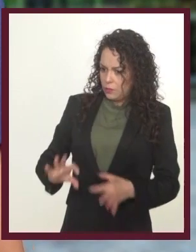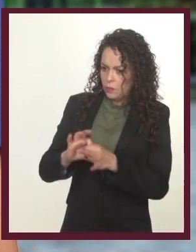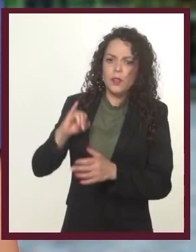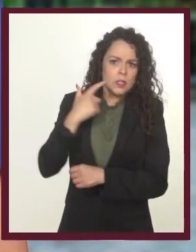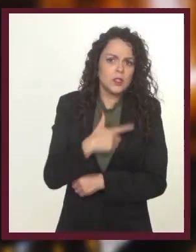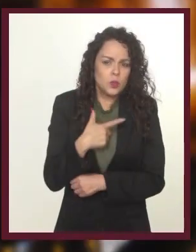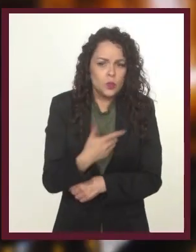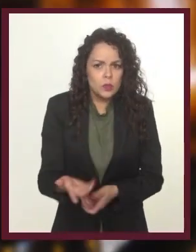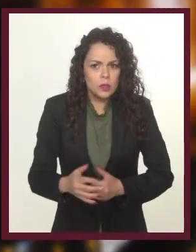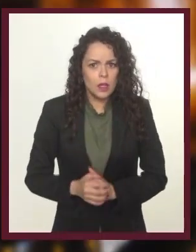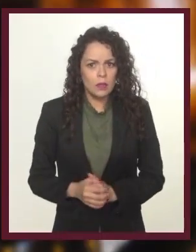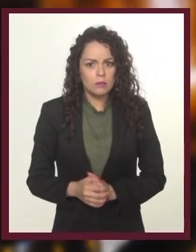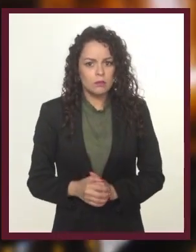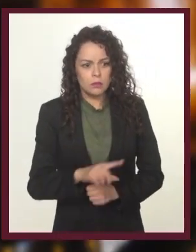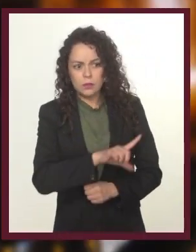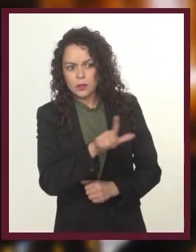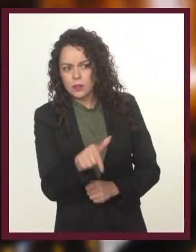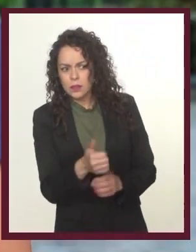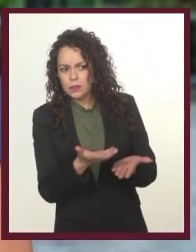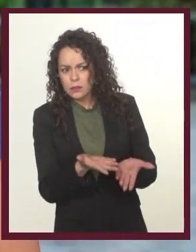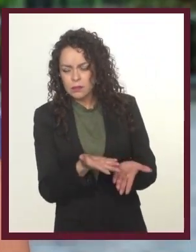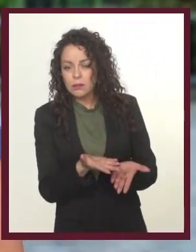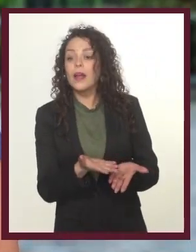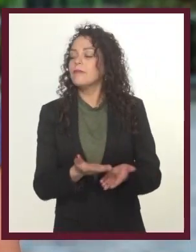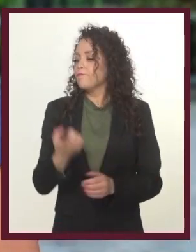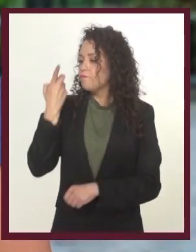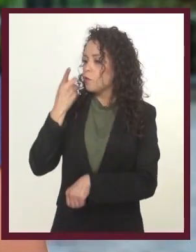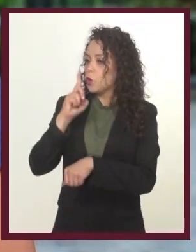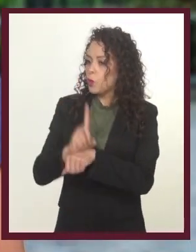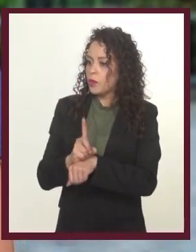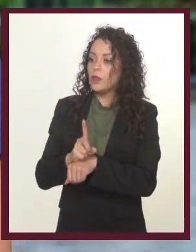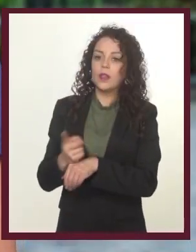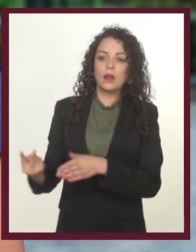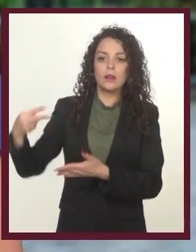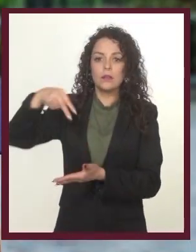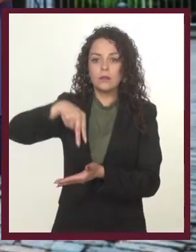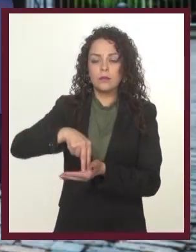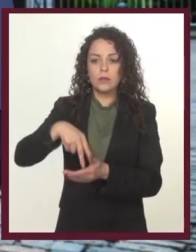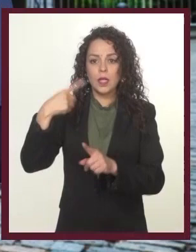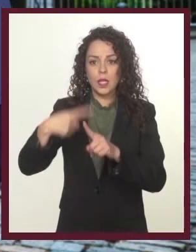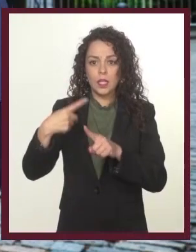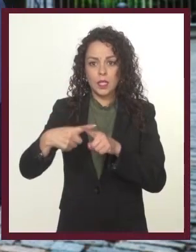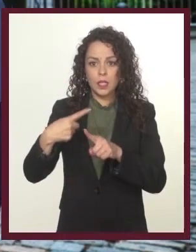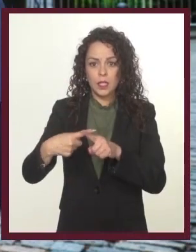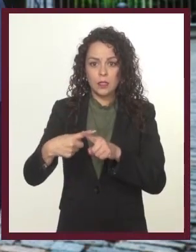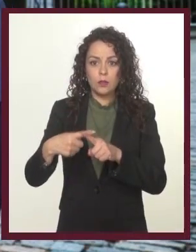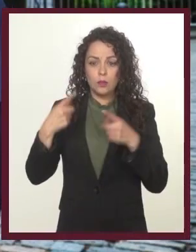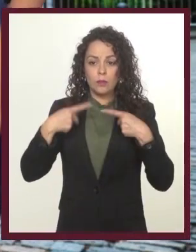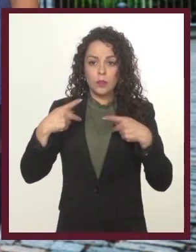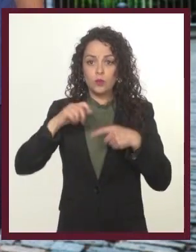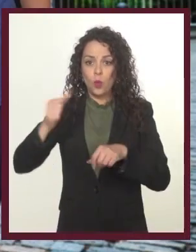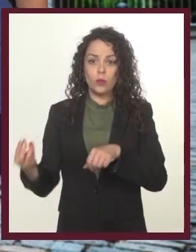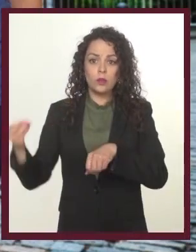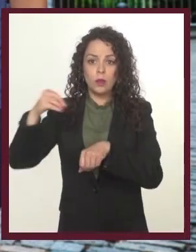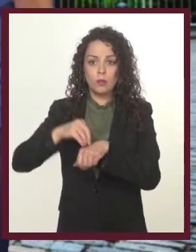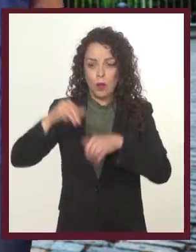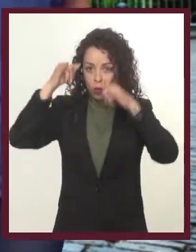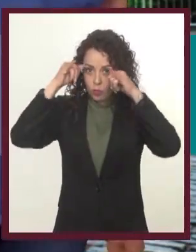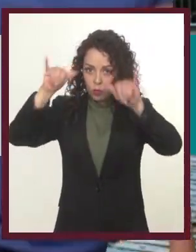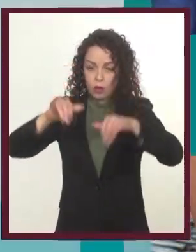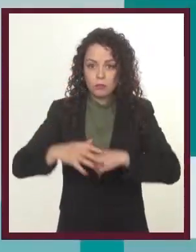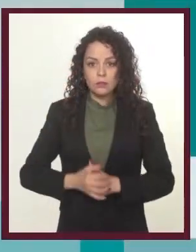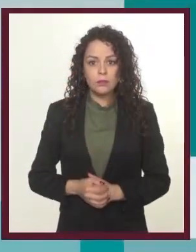les gusta. ¿Y luego? Y luego, un día apareció frente al toro esta otra escultura.